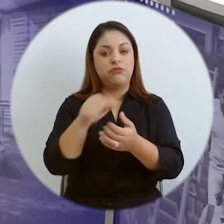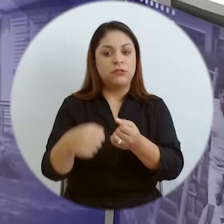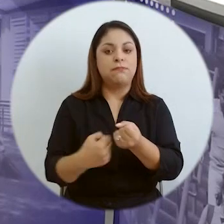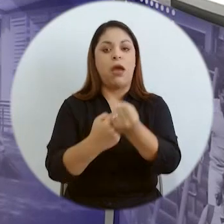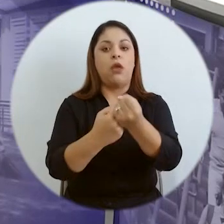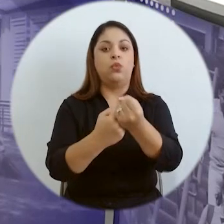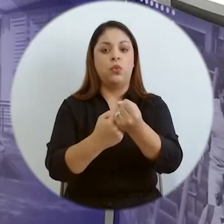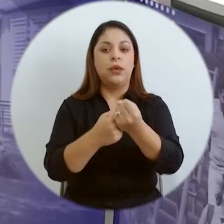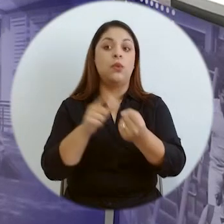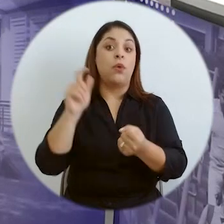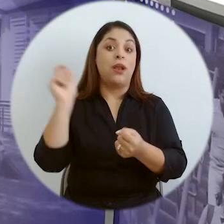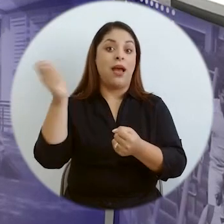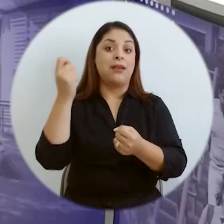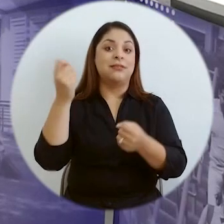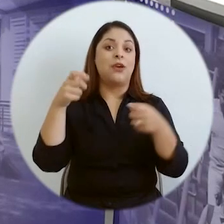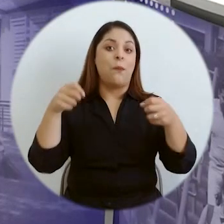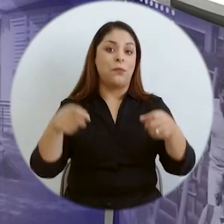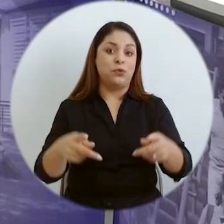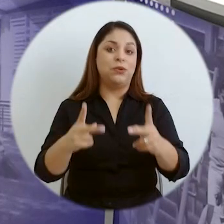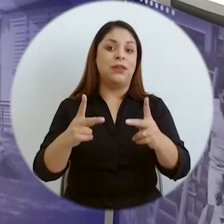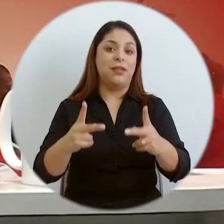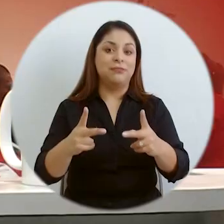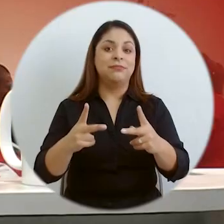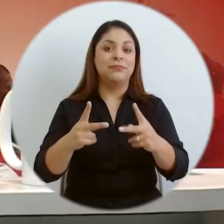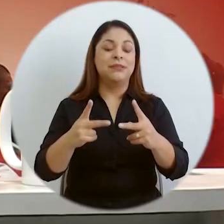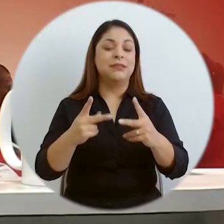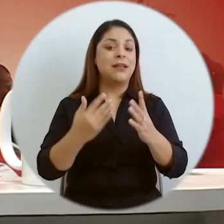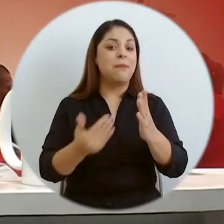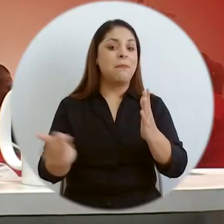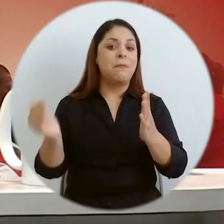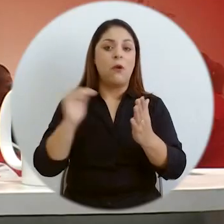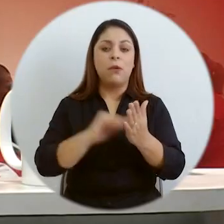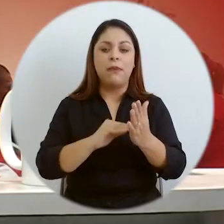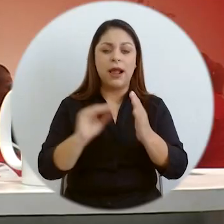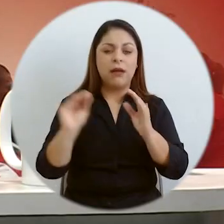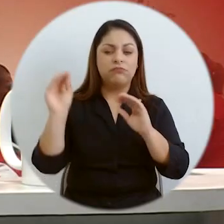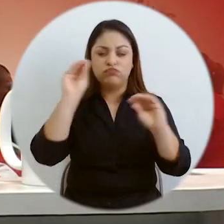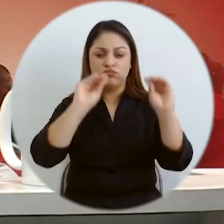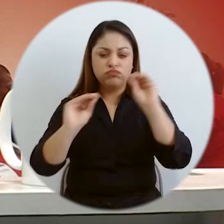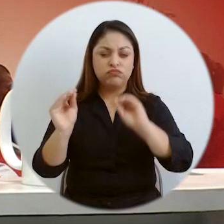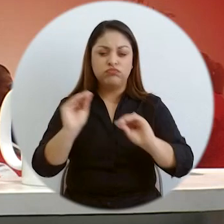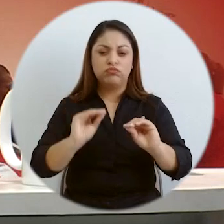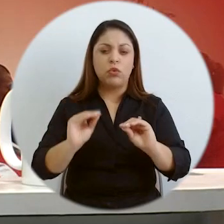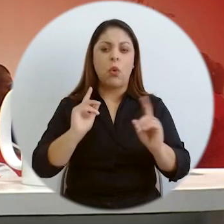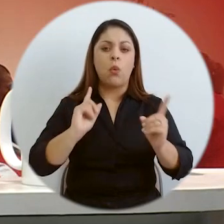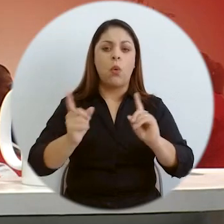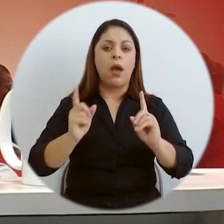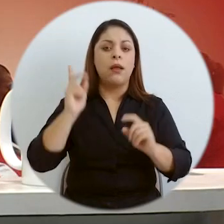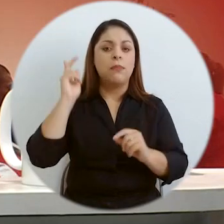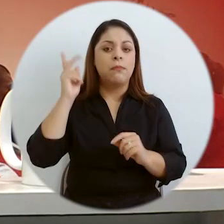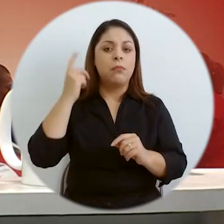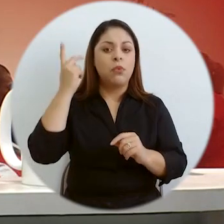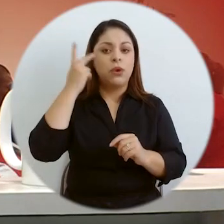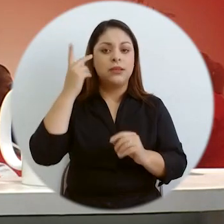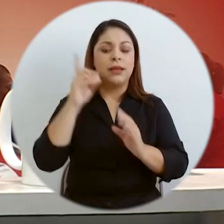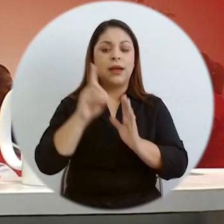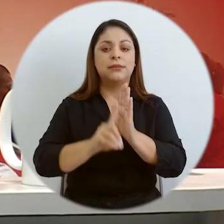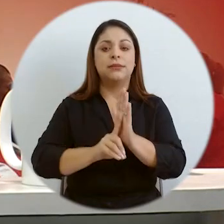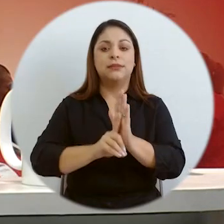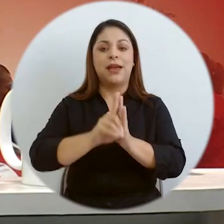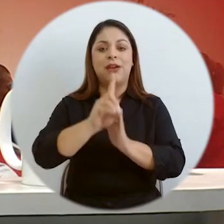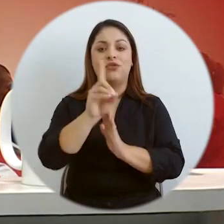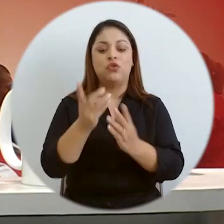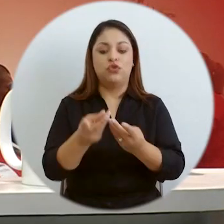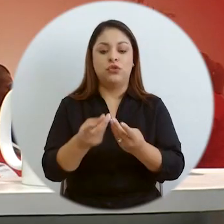Guanacaste de tal vez en ese momento replantearse, ¿verdad?, cuáles eran las políticas de desarrollo territorial que se